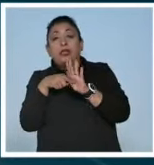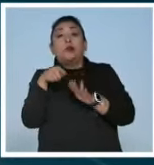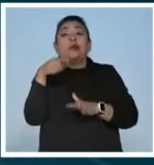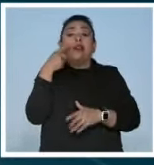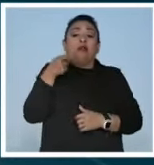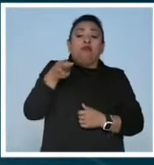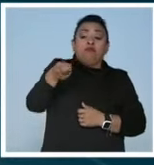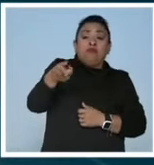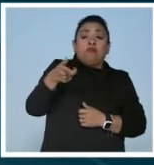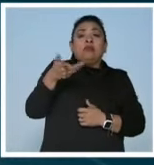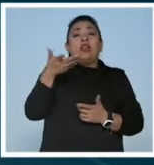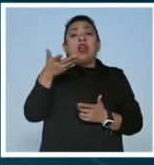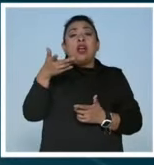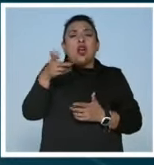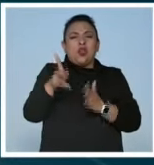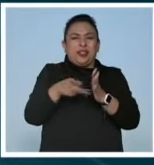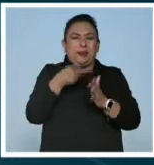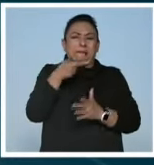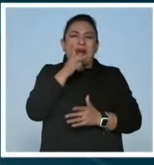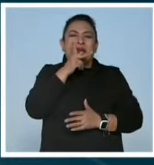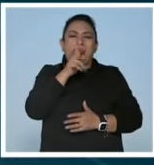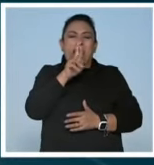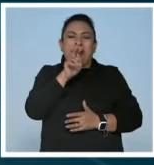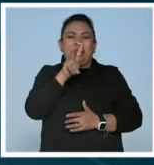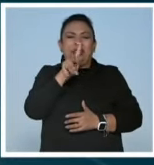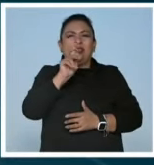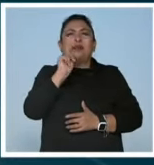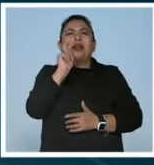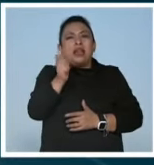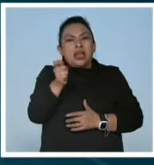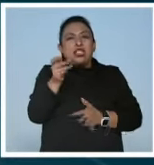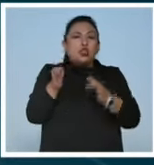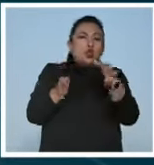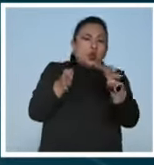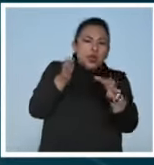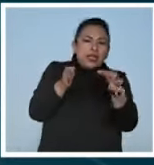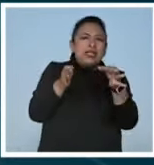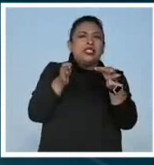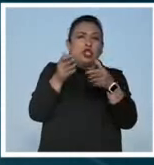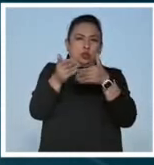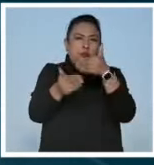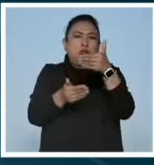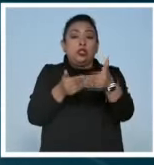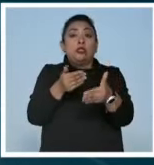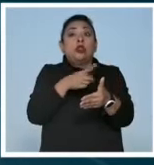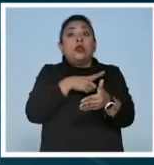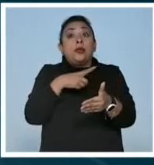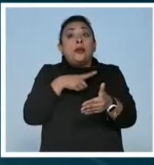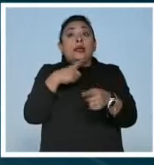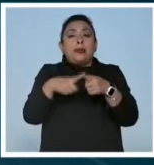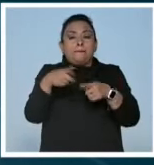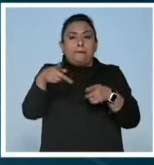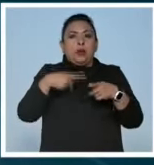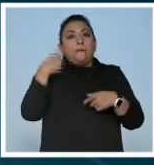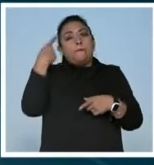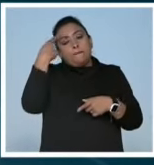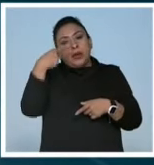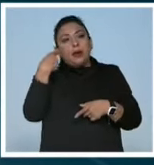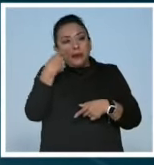una identidad. La revictimización es el proceso de juicios y alegaciones que tienen que pasar por una persona para probar a